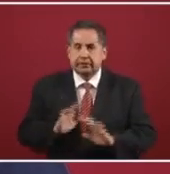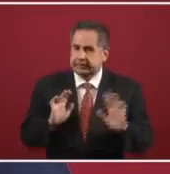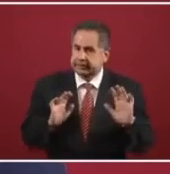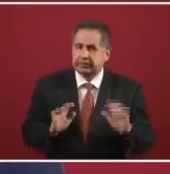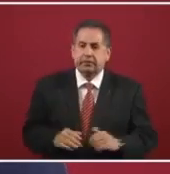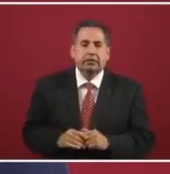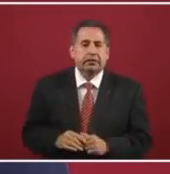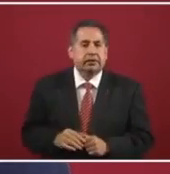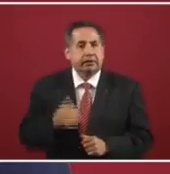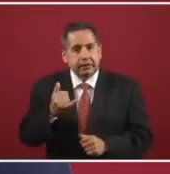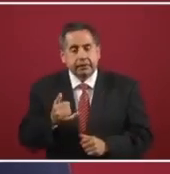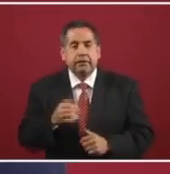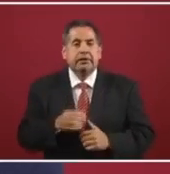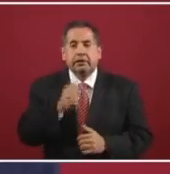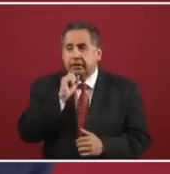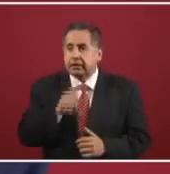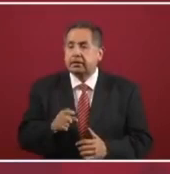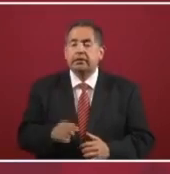Y